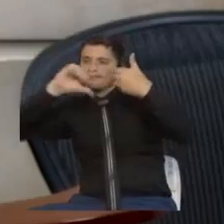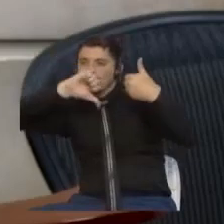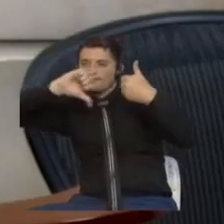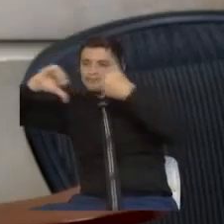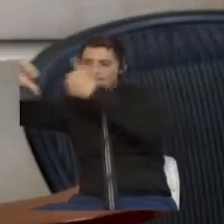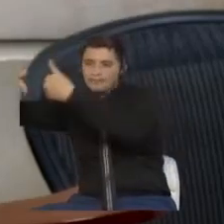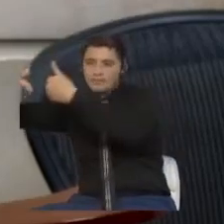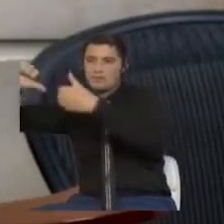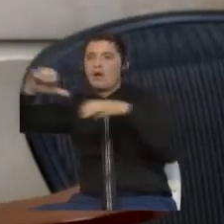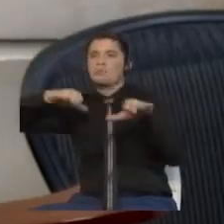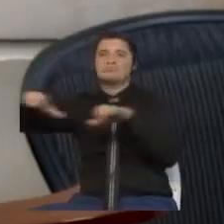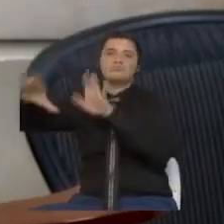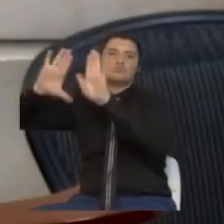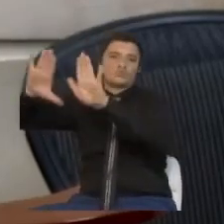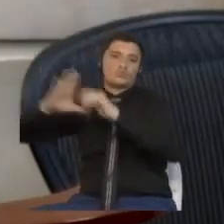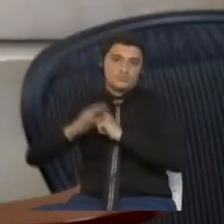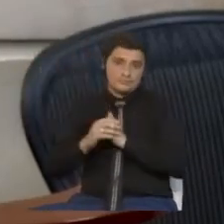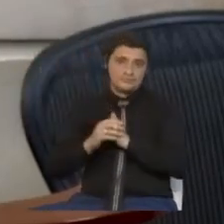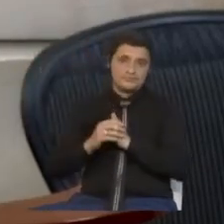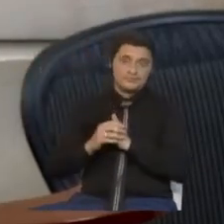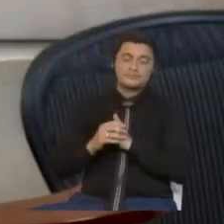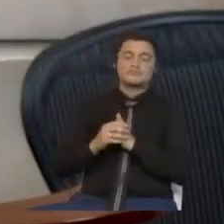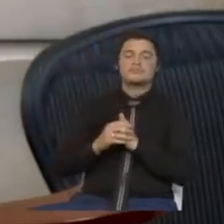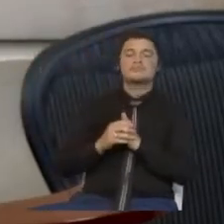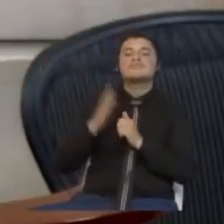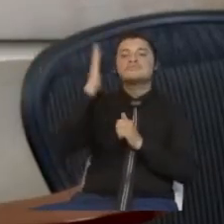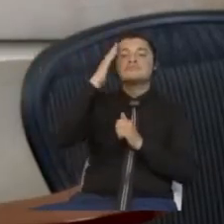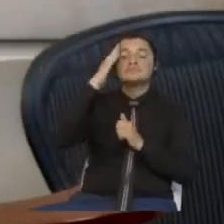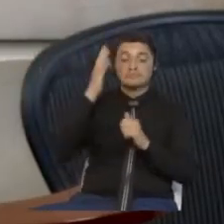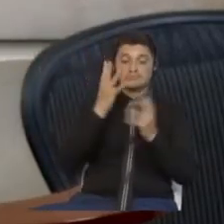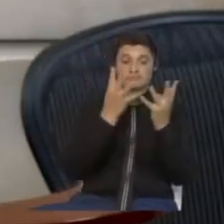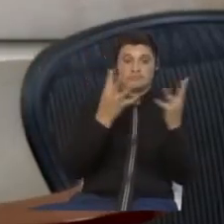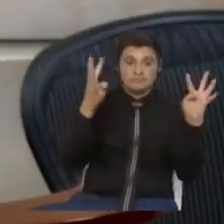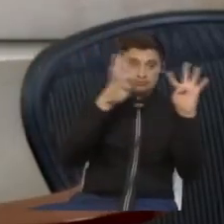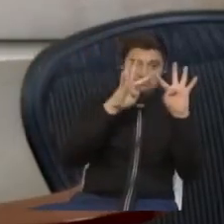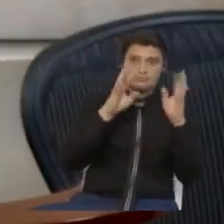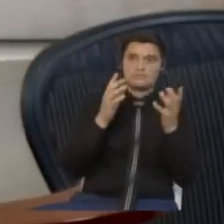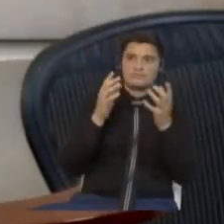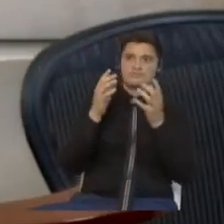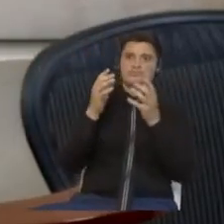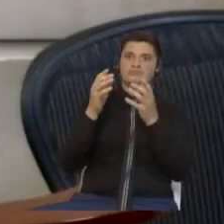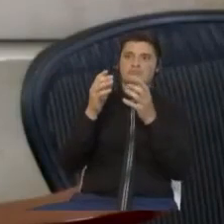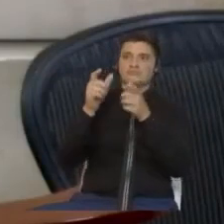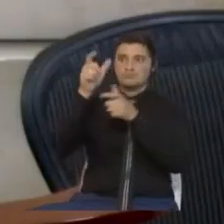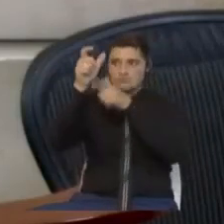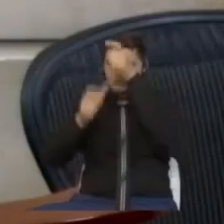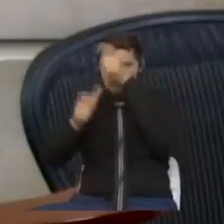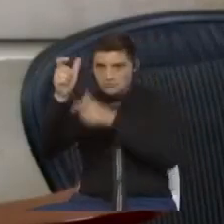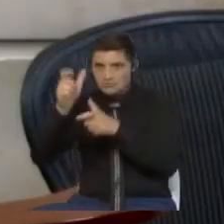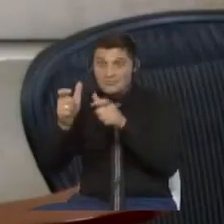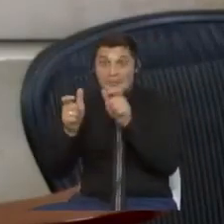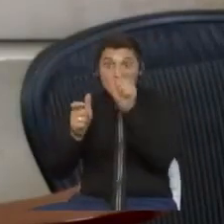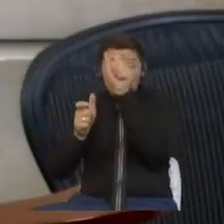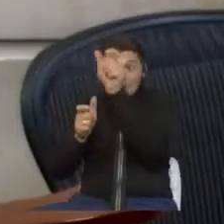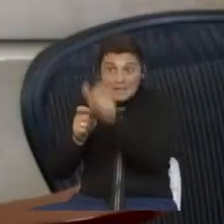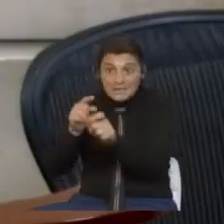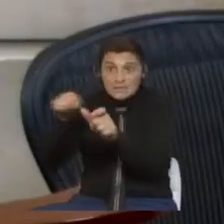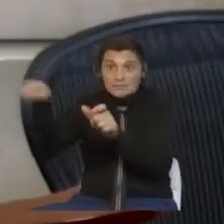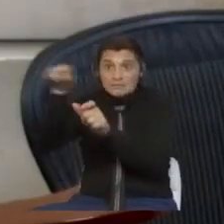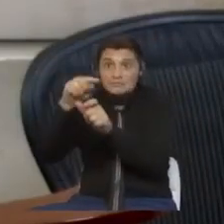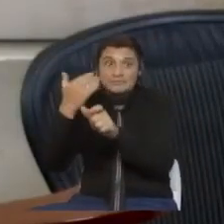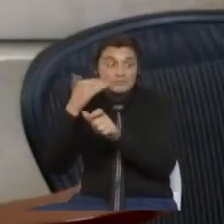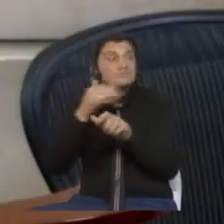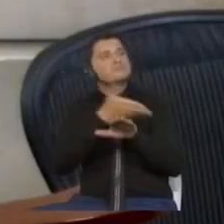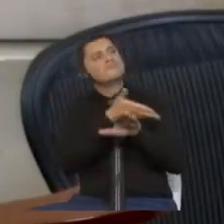y voy por terminar fue los senadores y representantes a juicio de la ciudadana que exigió la